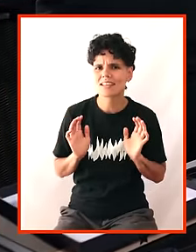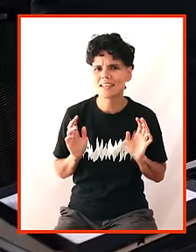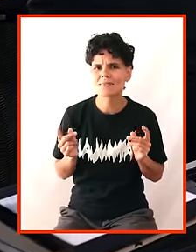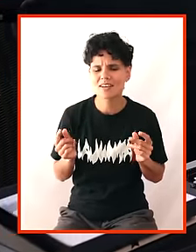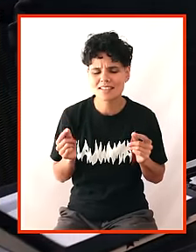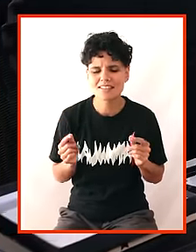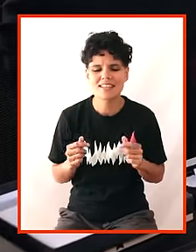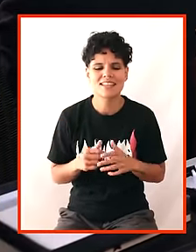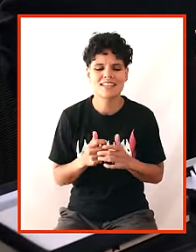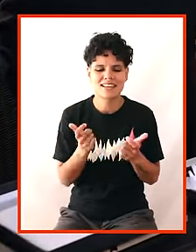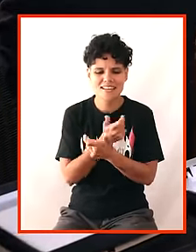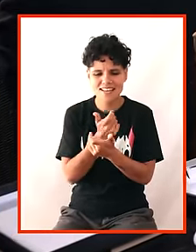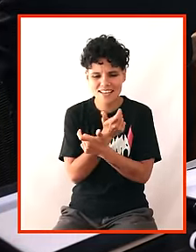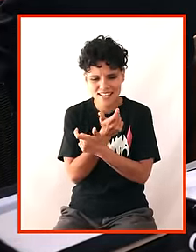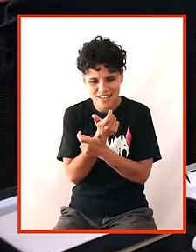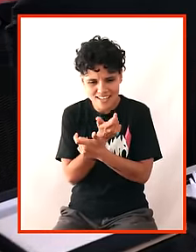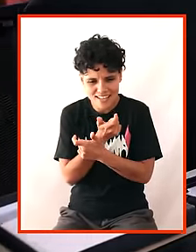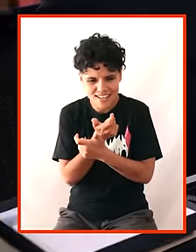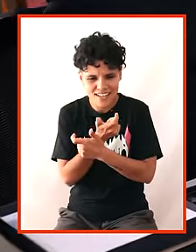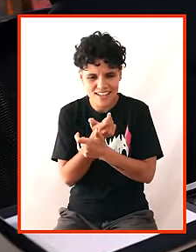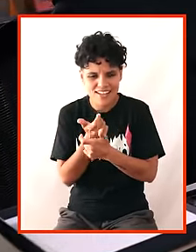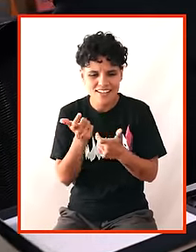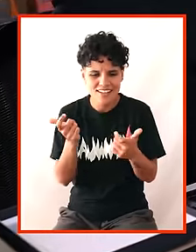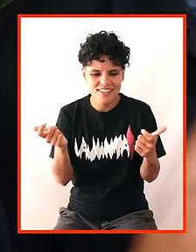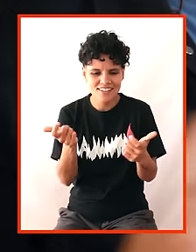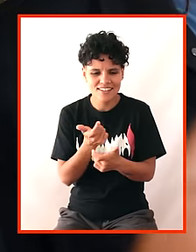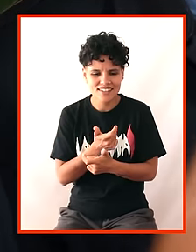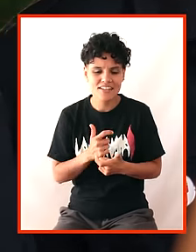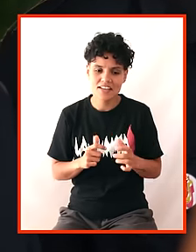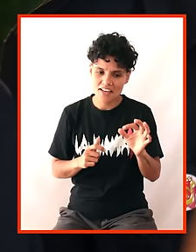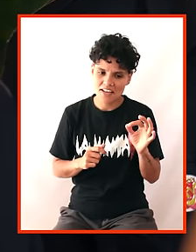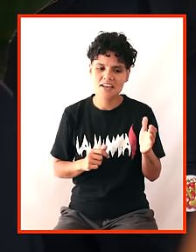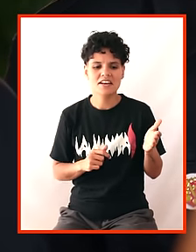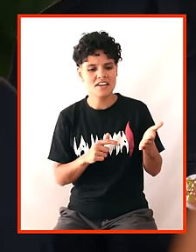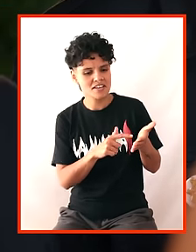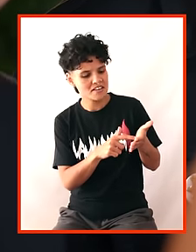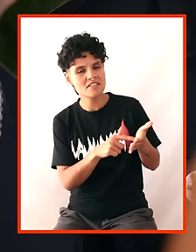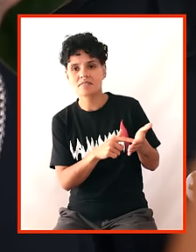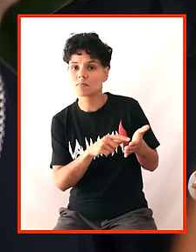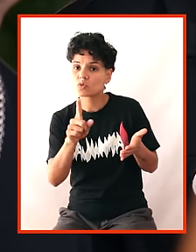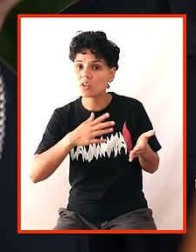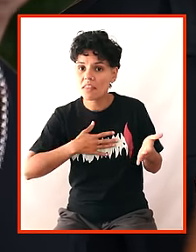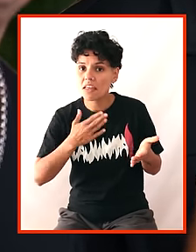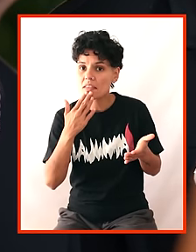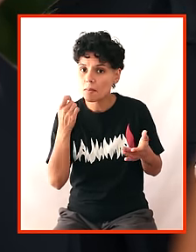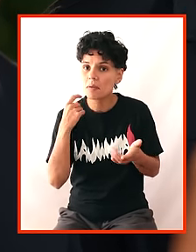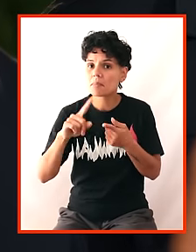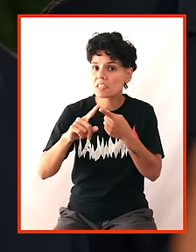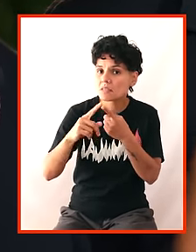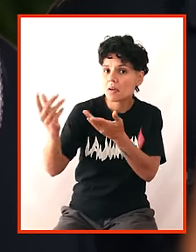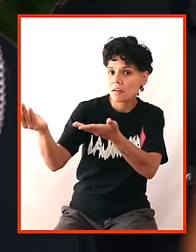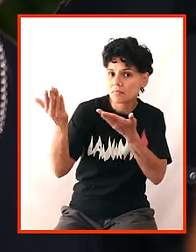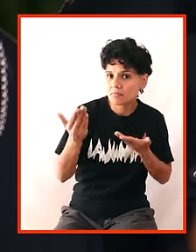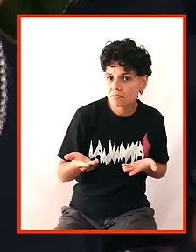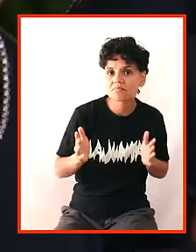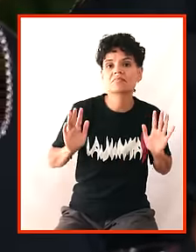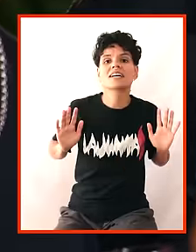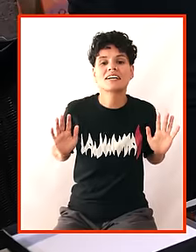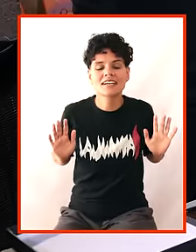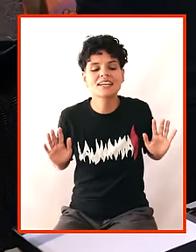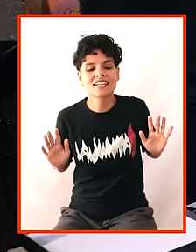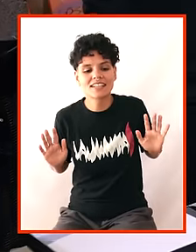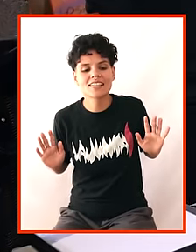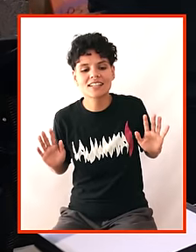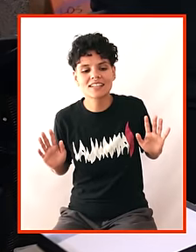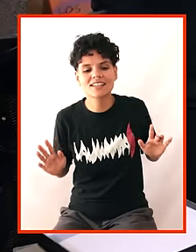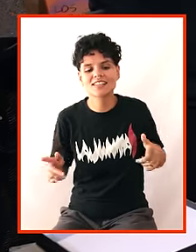Es la micro. Me confirma. Miren ahí las comitas ahí. Esto. Ah, bueno. Si quieren hacer la Open Micro con nosotros,